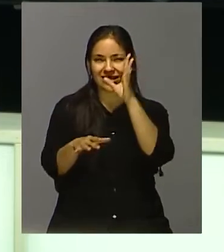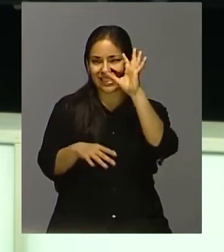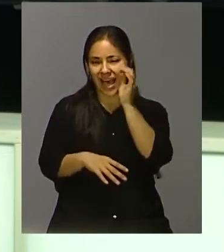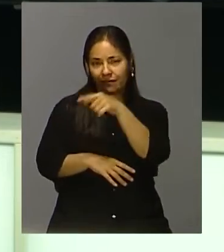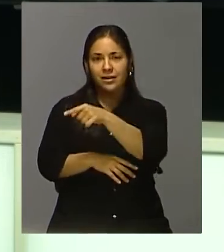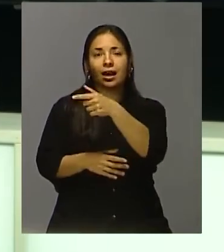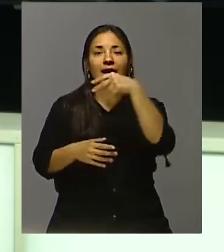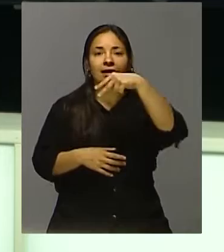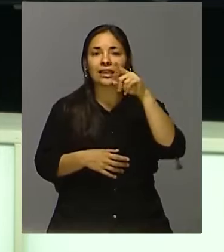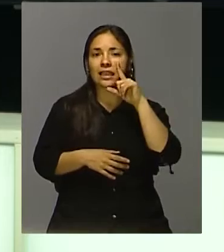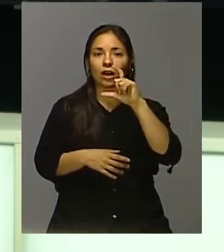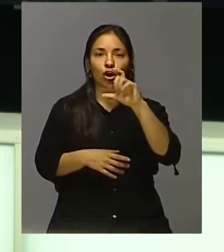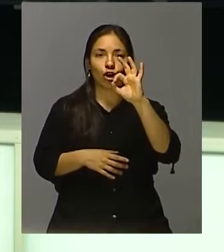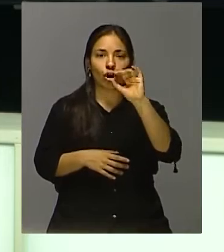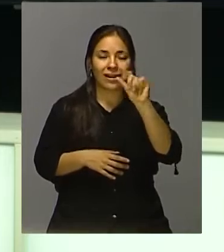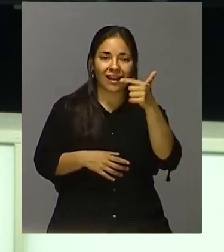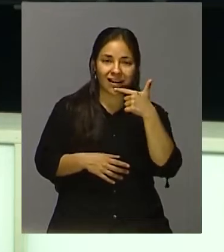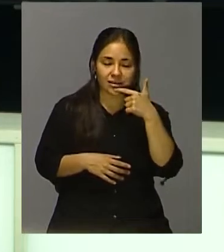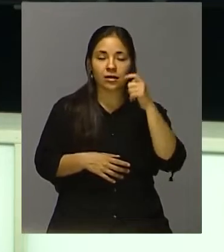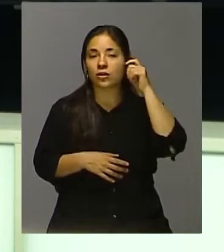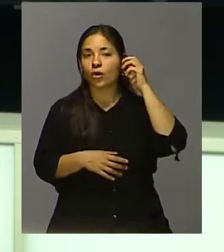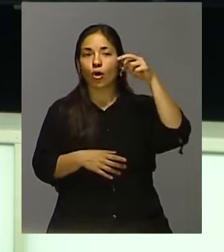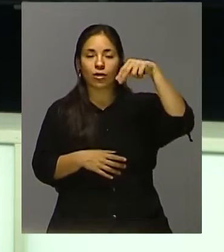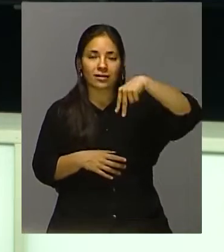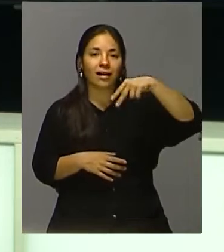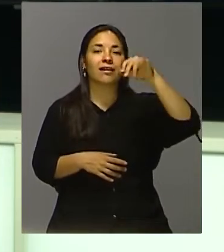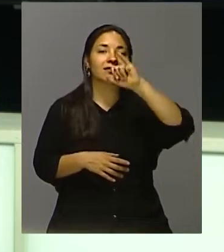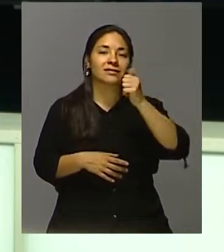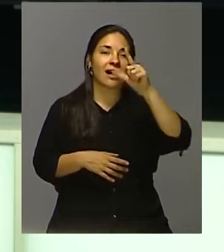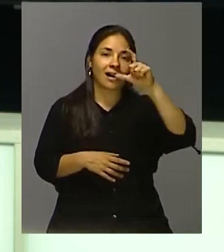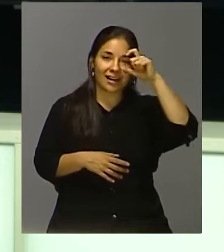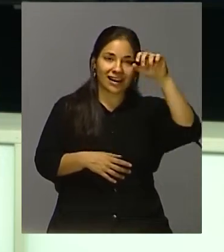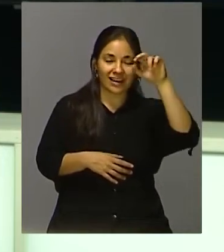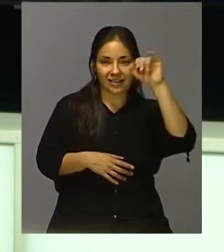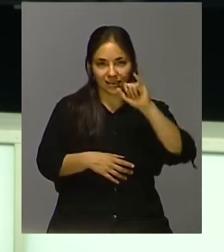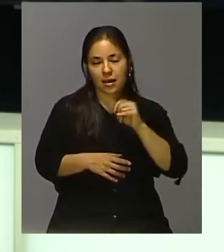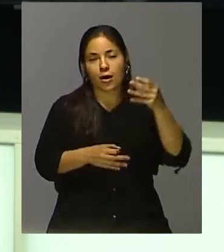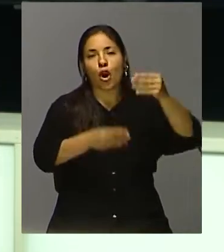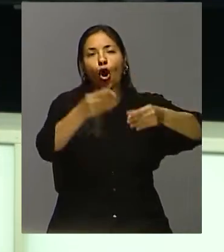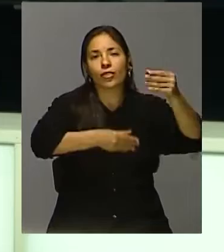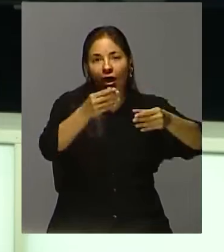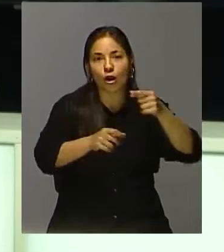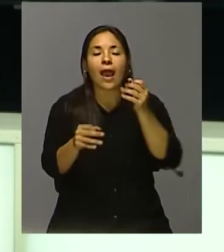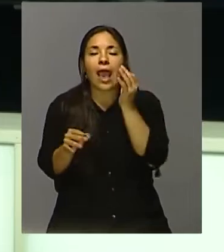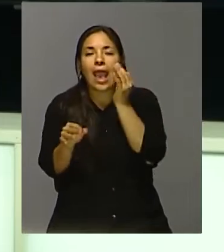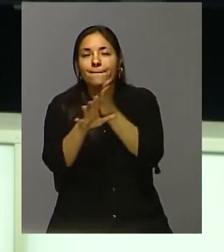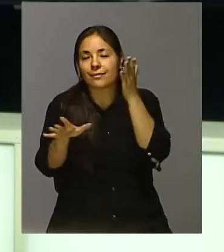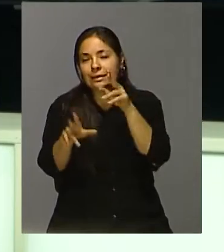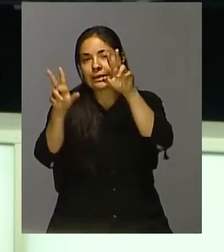con Nicolás Marcos González, contador especialista en administración de negocios, a quien tenemos del